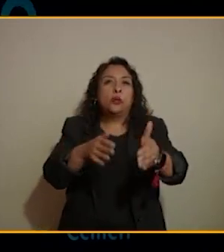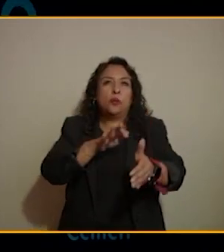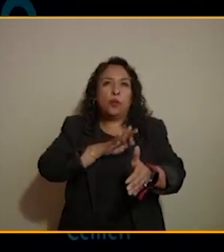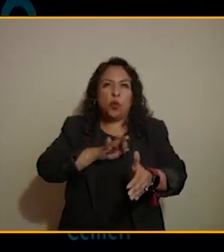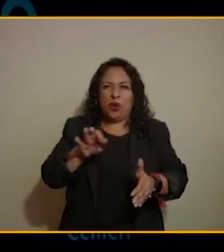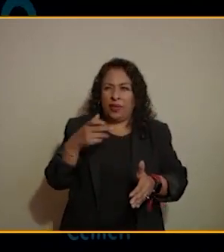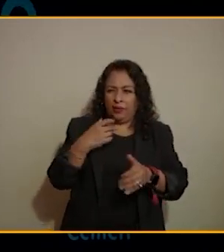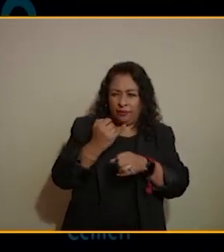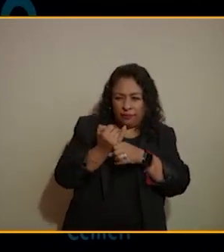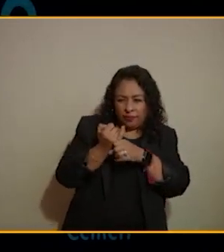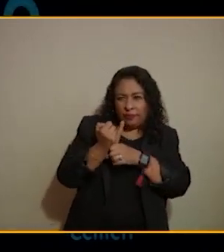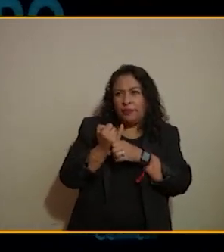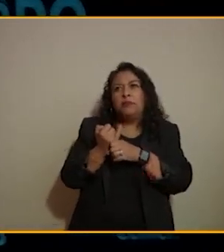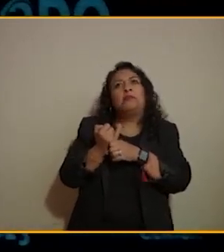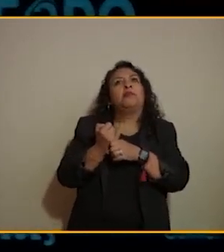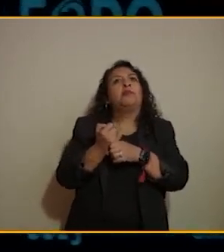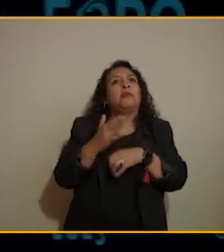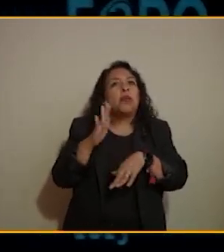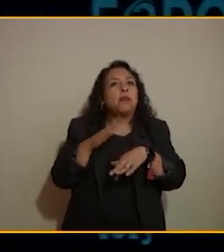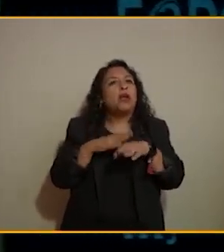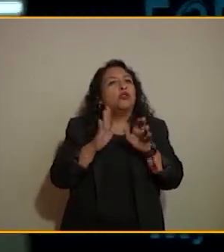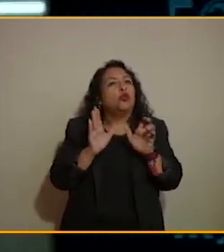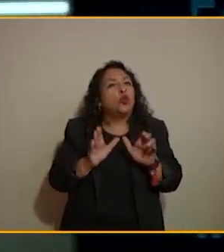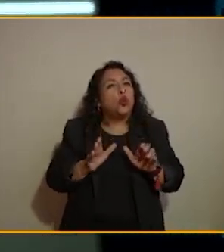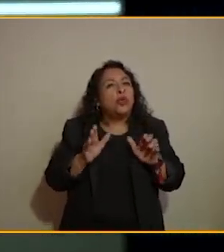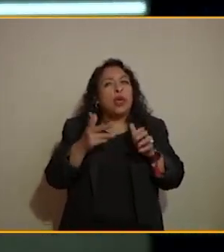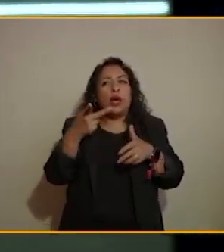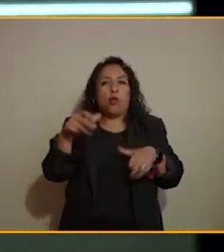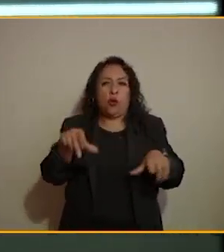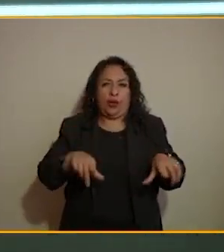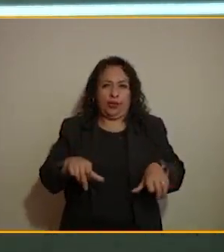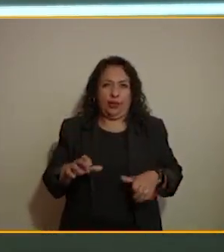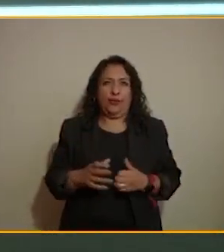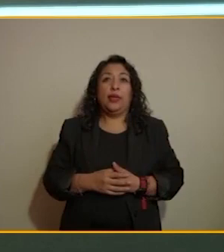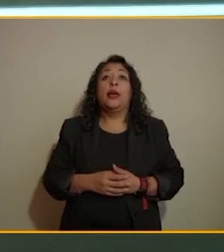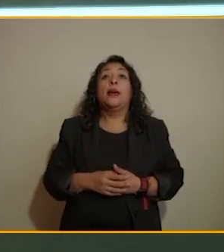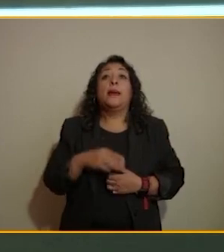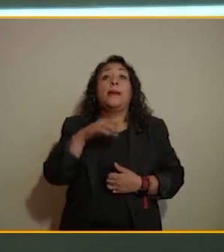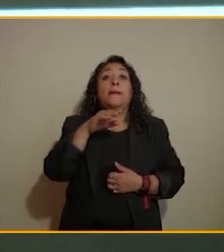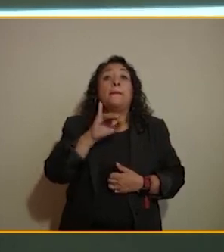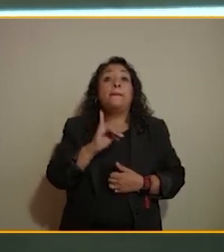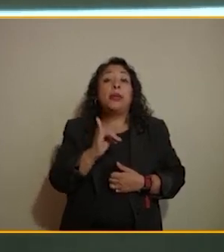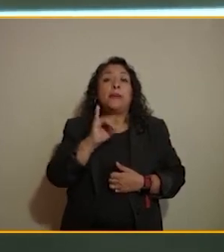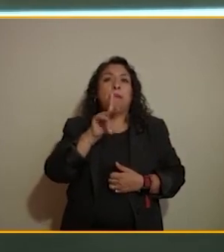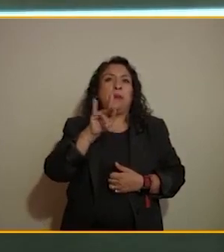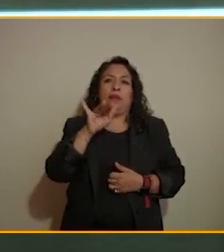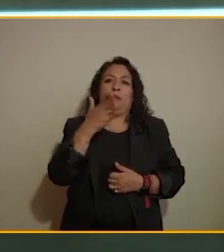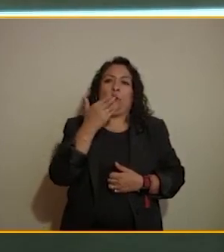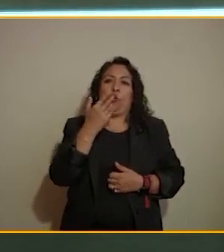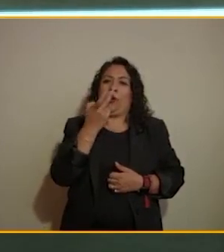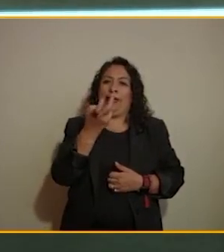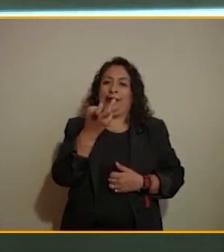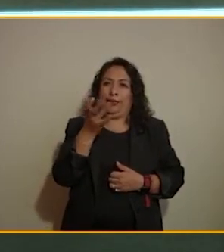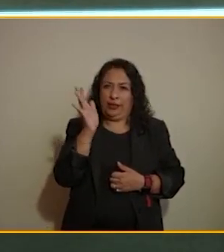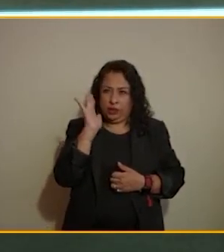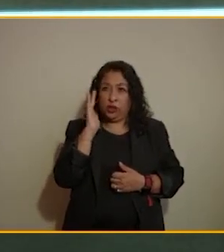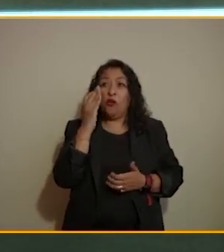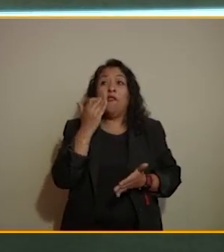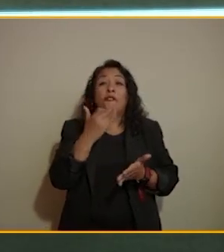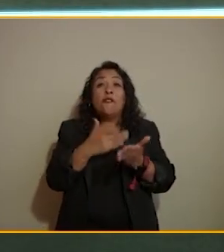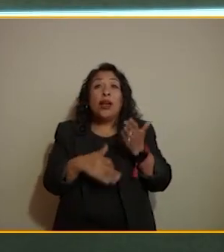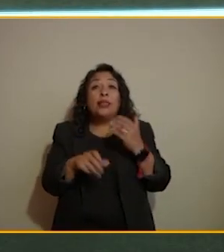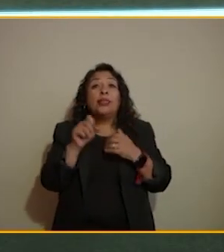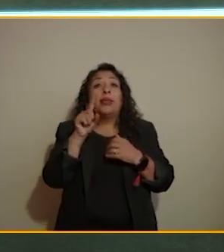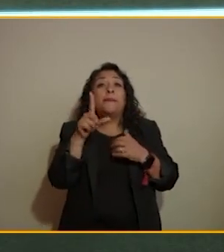hacer una estructuración mucho más cuidadosa de sus actividades. Las MIPYMEs no lo tienen así. Y la falta de